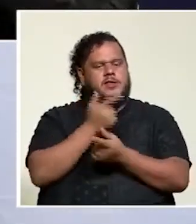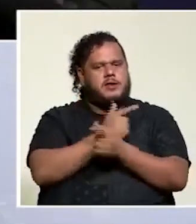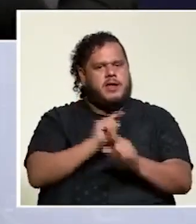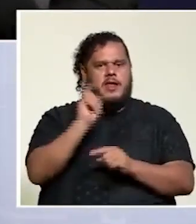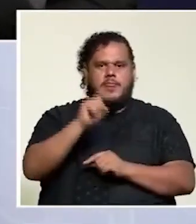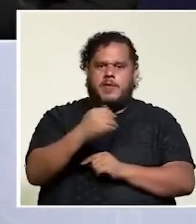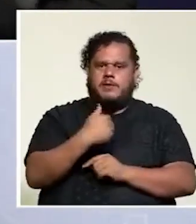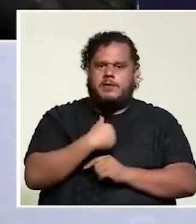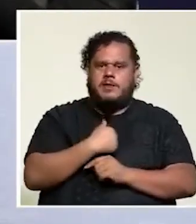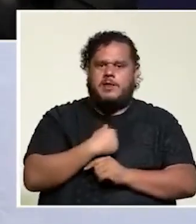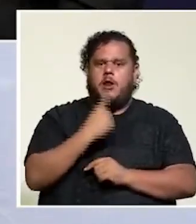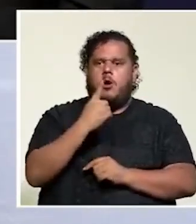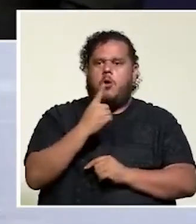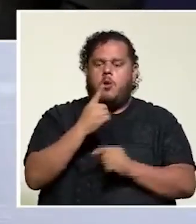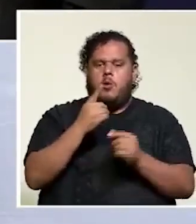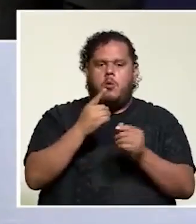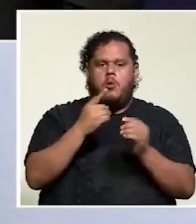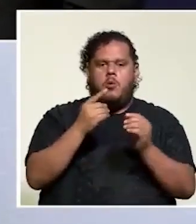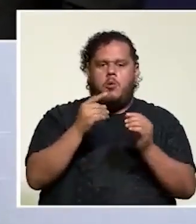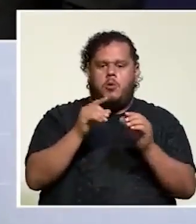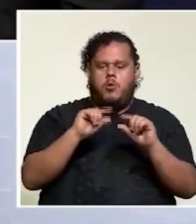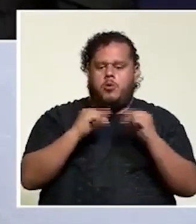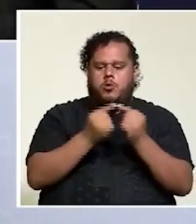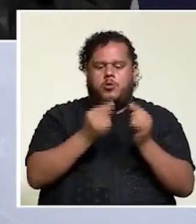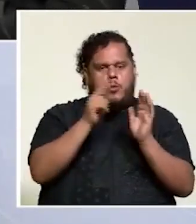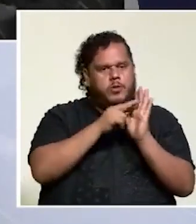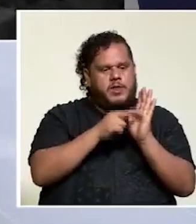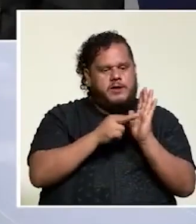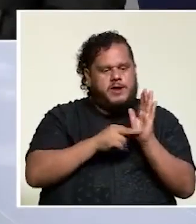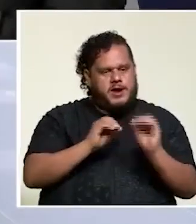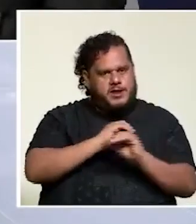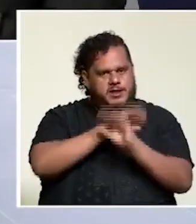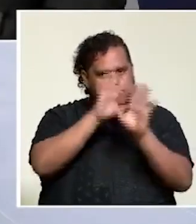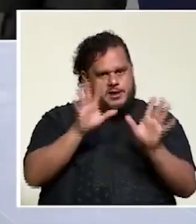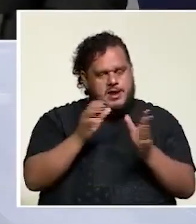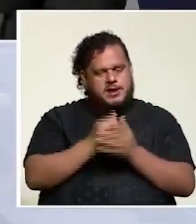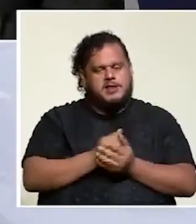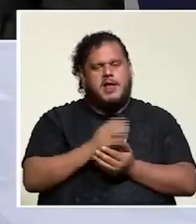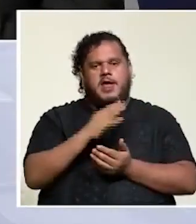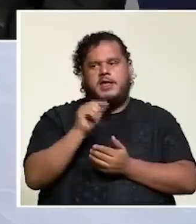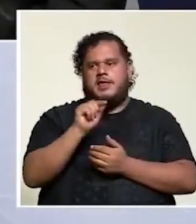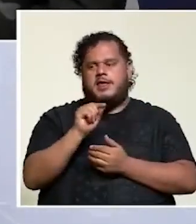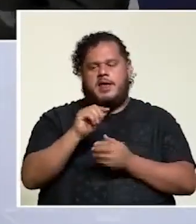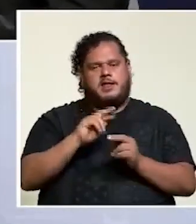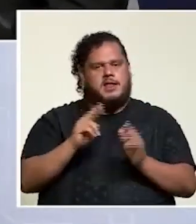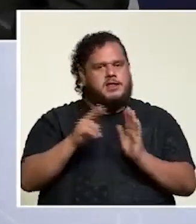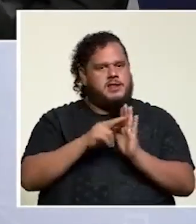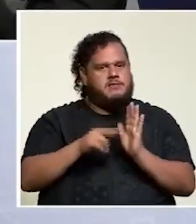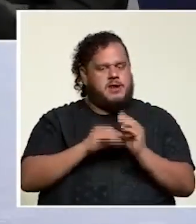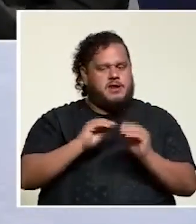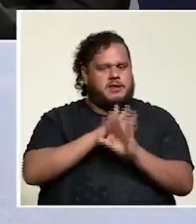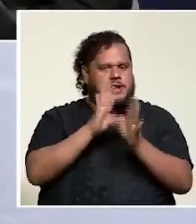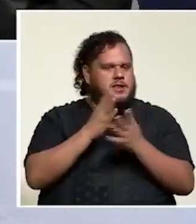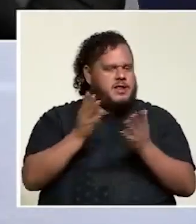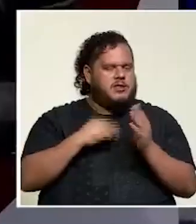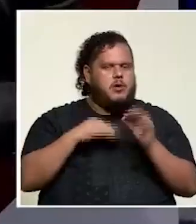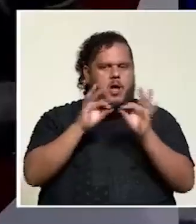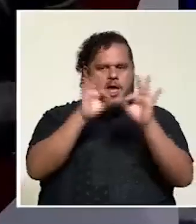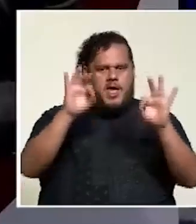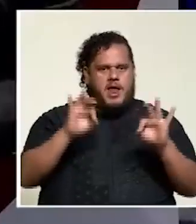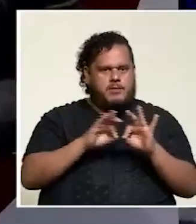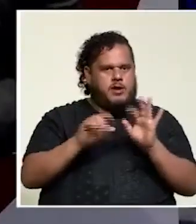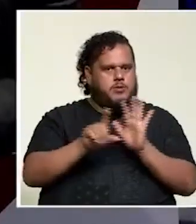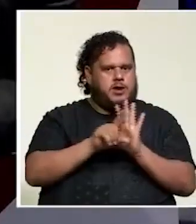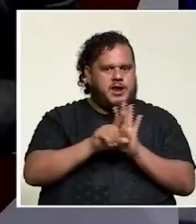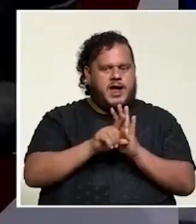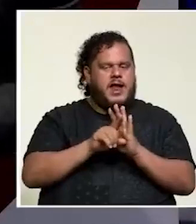tener un conjunto de reglas claras, ¿verdad? Y esas reglas claras son precisamente el marco legal, el Estado